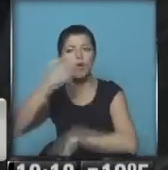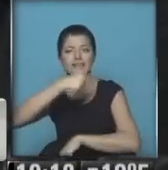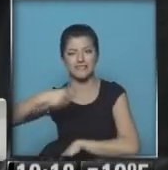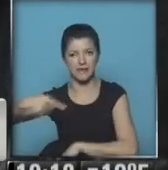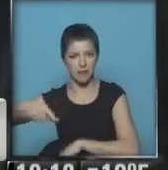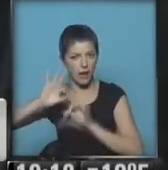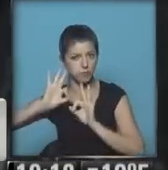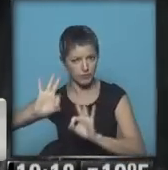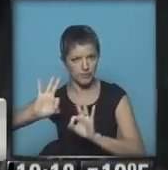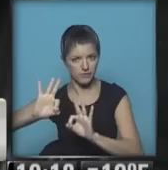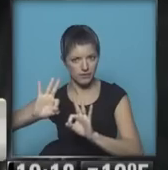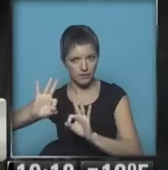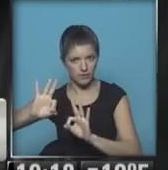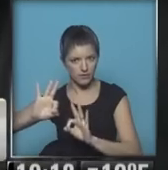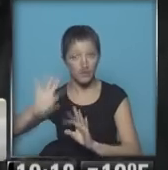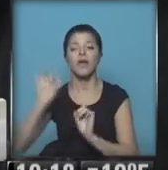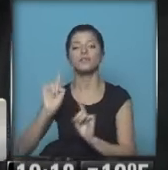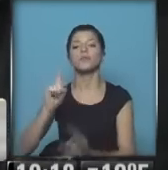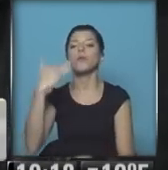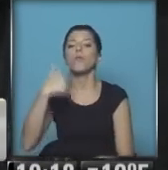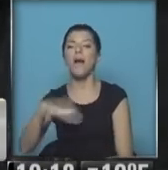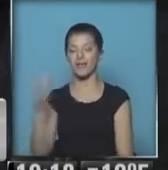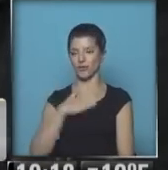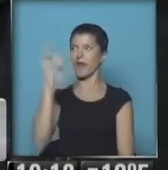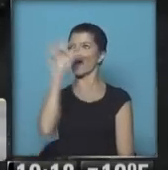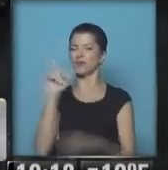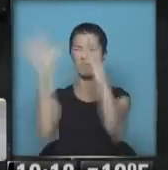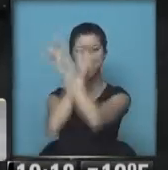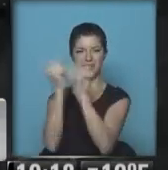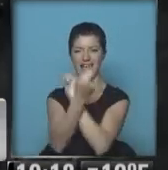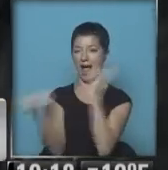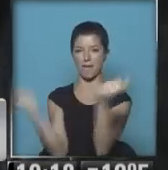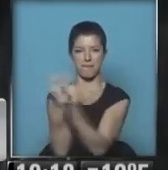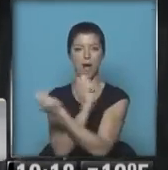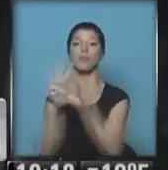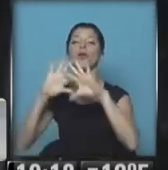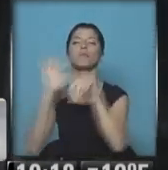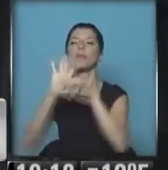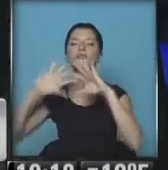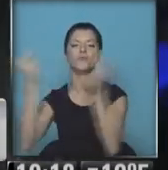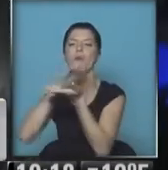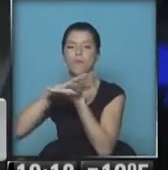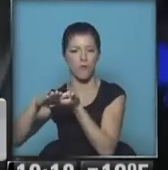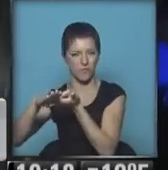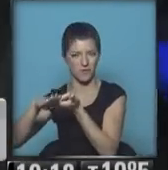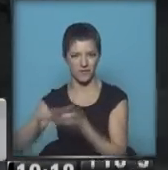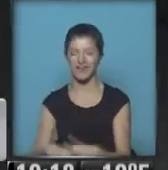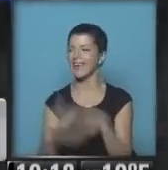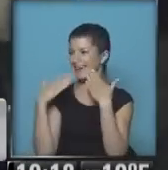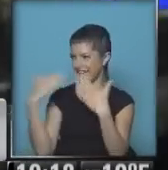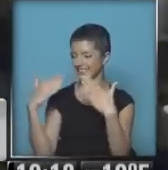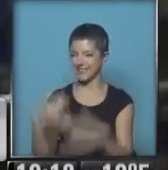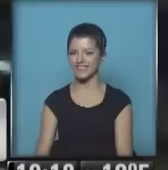más, que van a prácticamente patear el tablero de lo que es la astronomía planetaria porque un nuevo mundo se ha revelado. Muchísimas gracias. Un placer. La